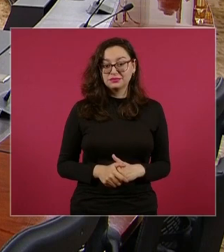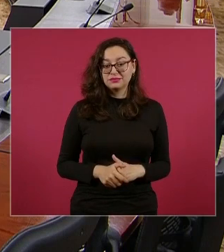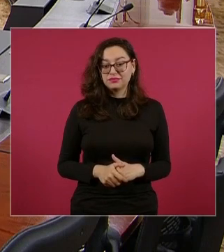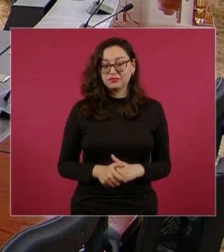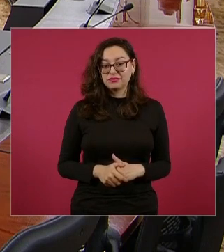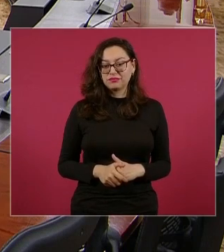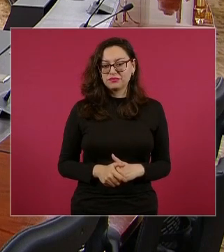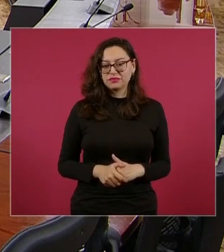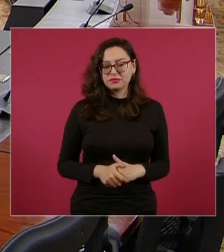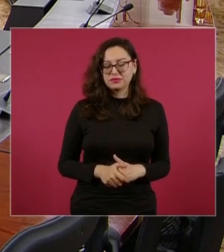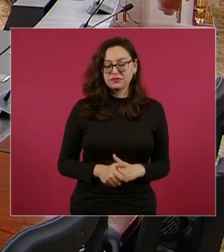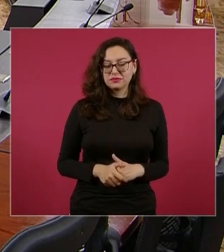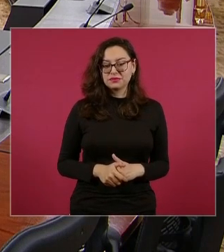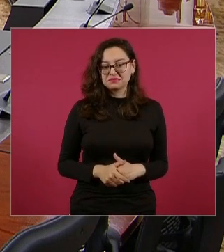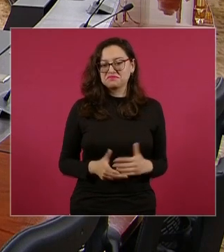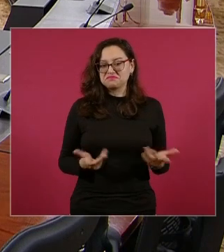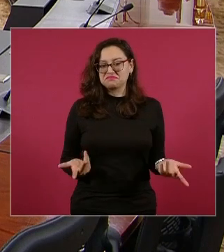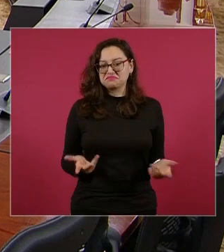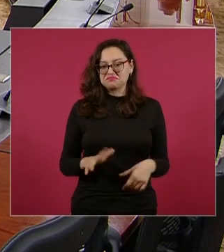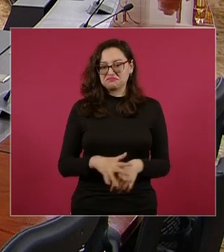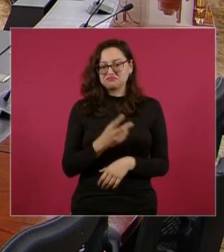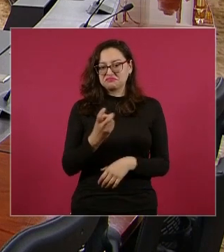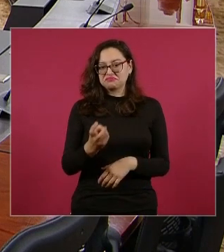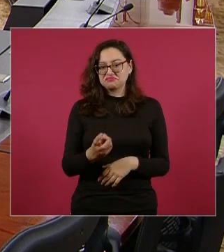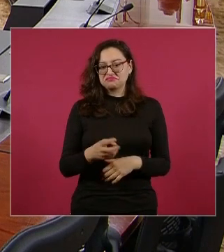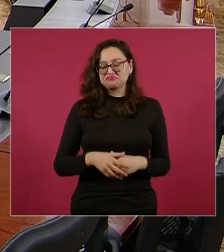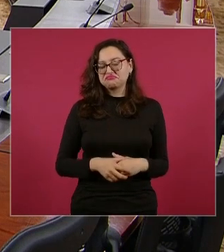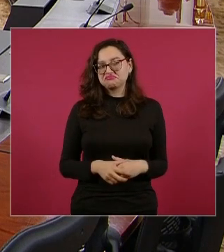Y esto es lo que sucede en estos casos.